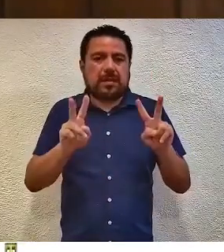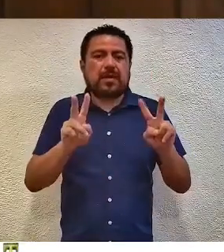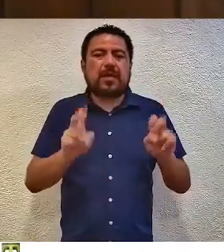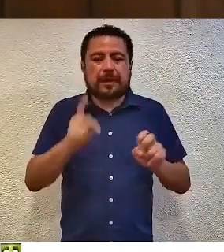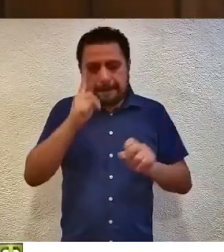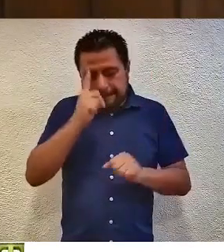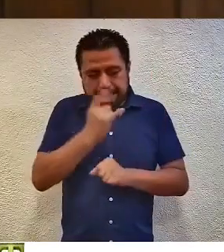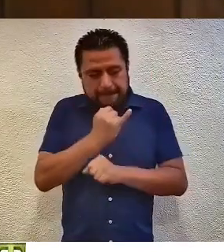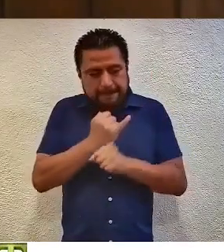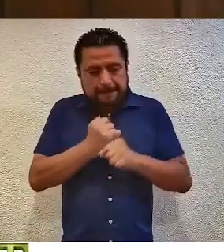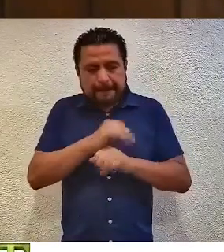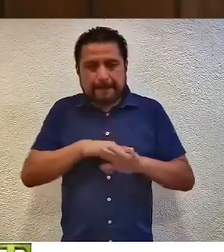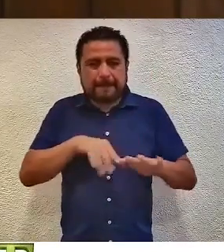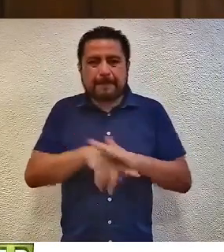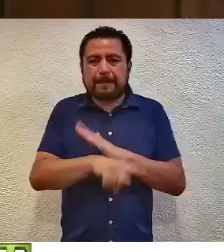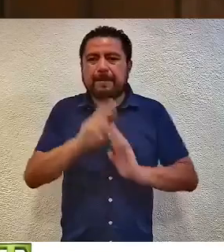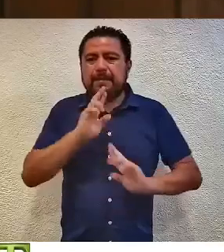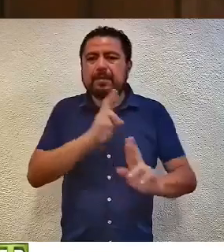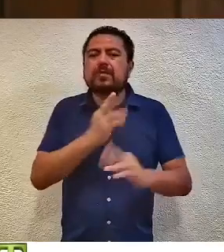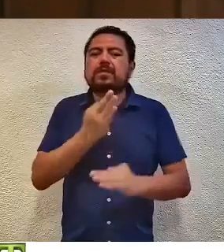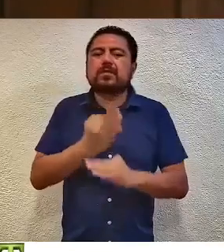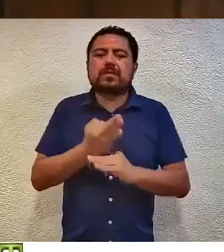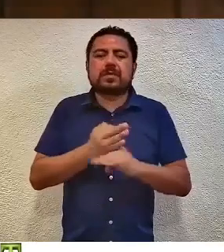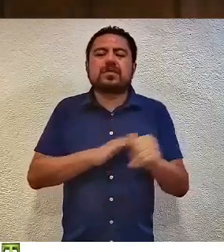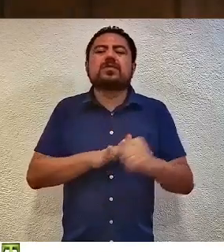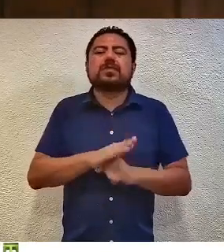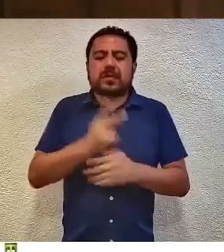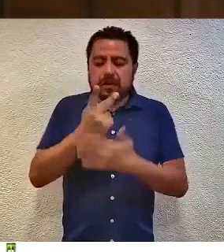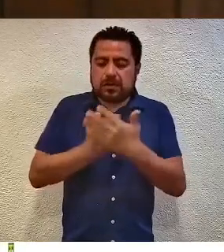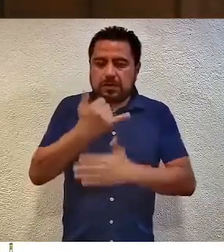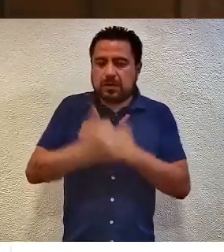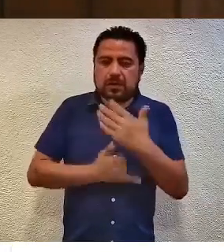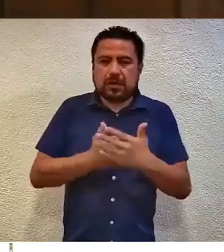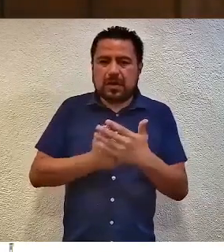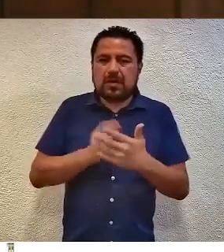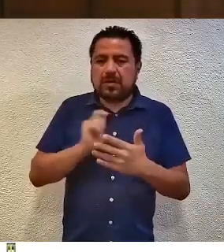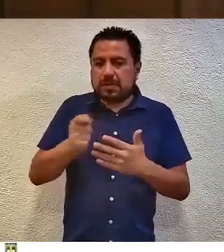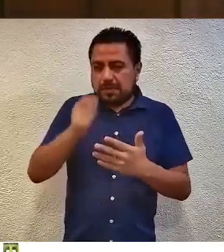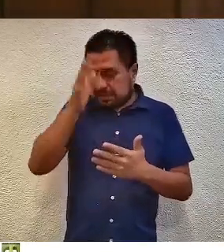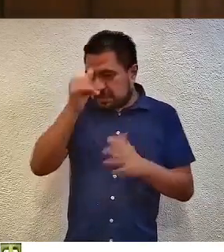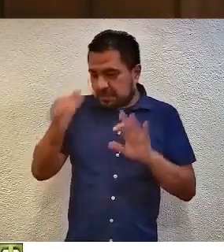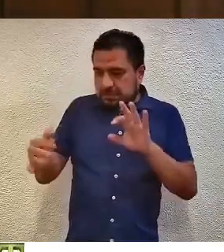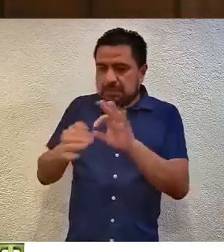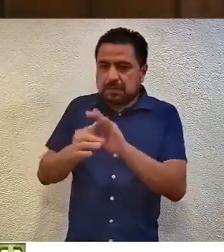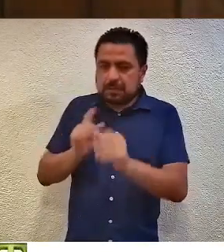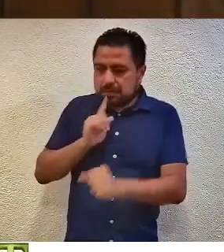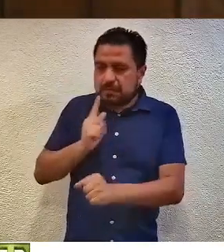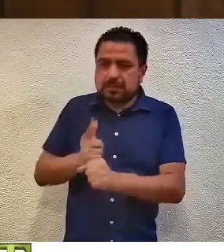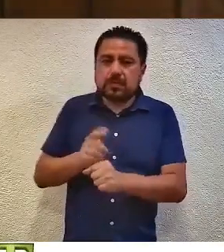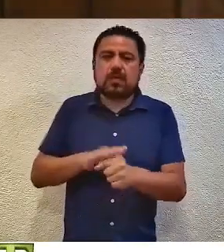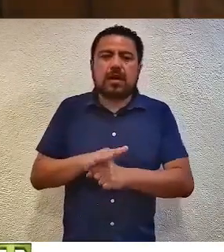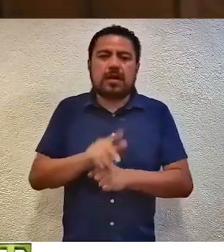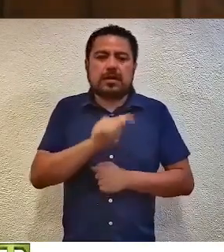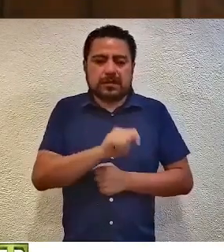para analizar y resolver en esta sesión corresponde a un proyecto de laudo convenio identificado con la